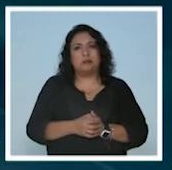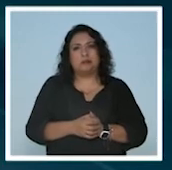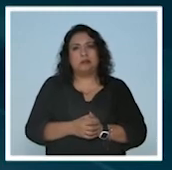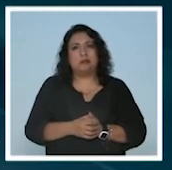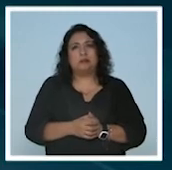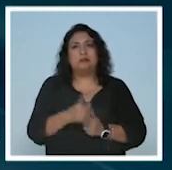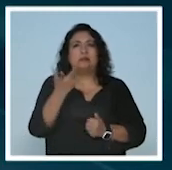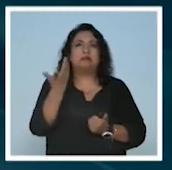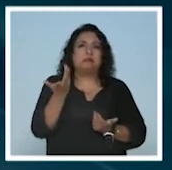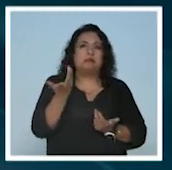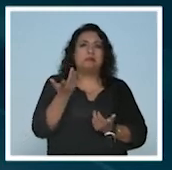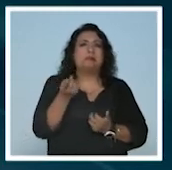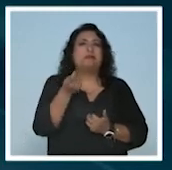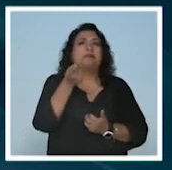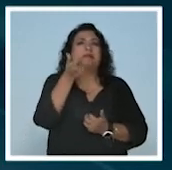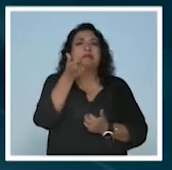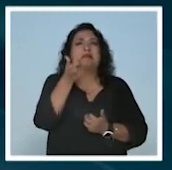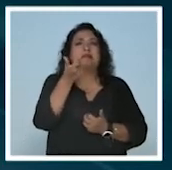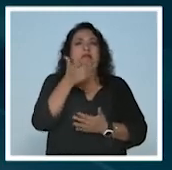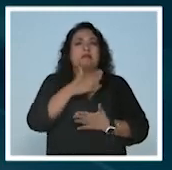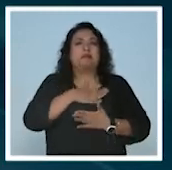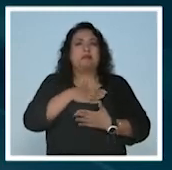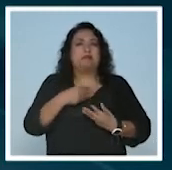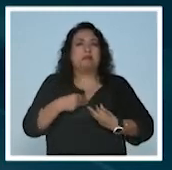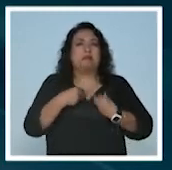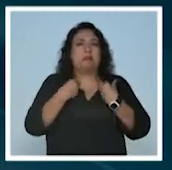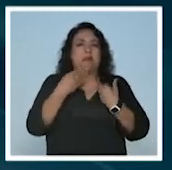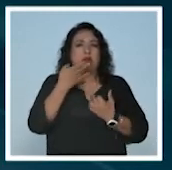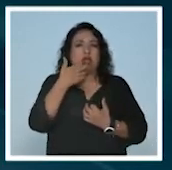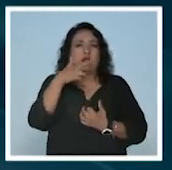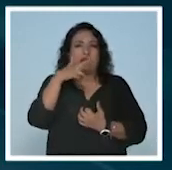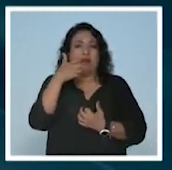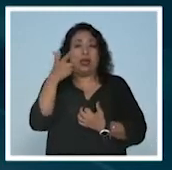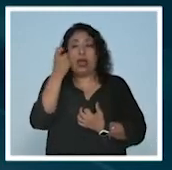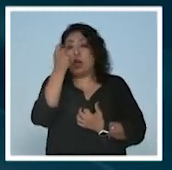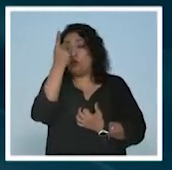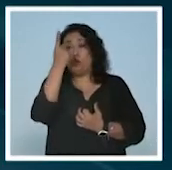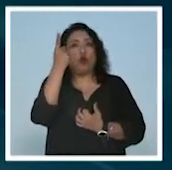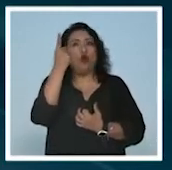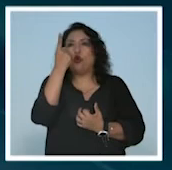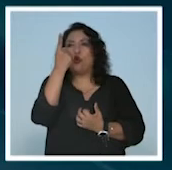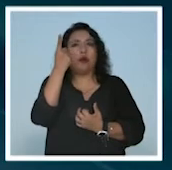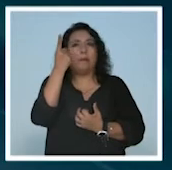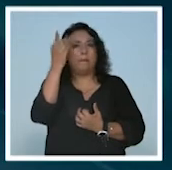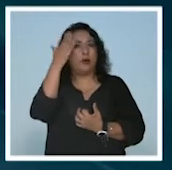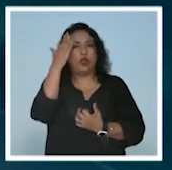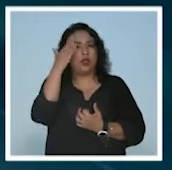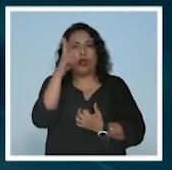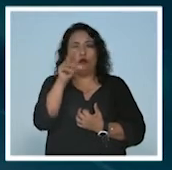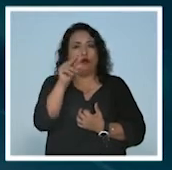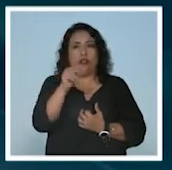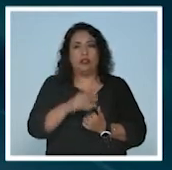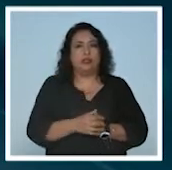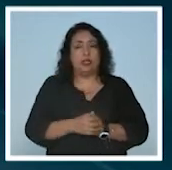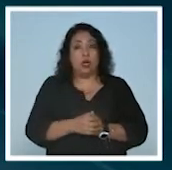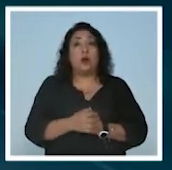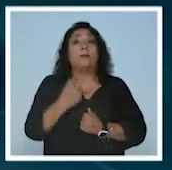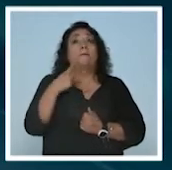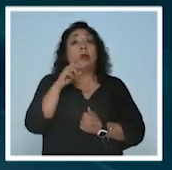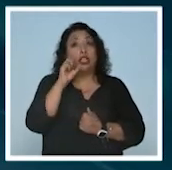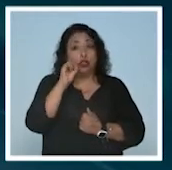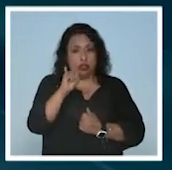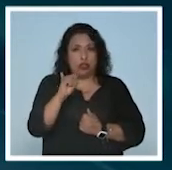curiosamente es una especie de autobiografía, pero en la que el autor no es el protagonista. Pero sí es